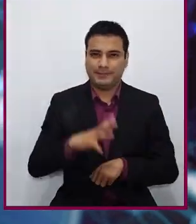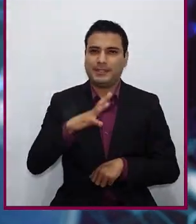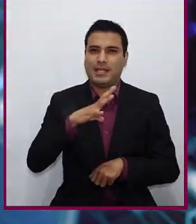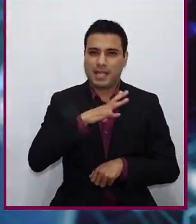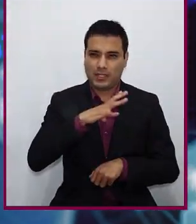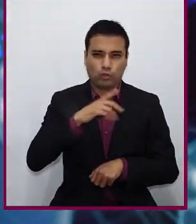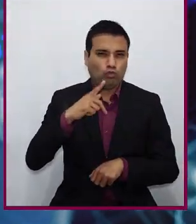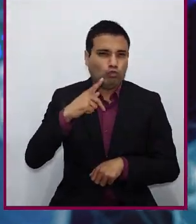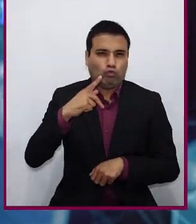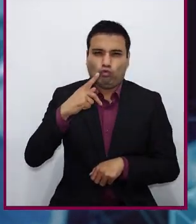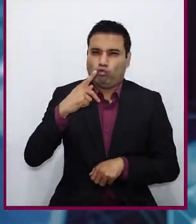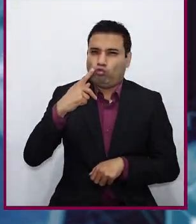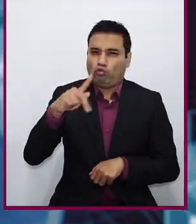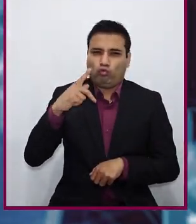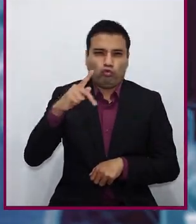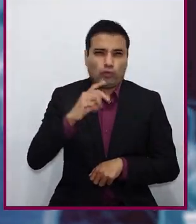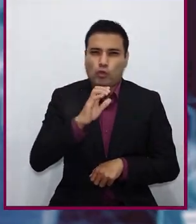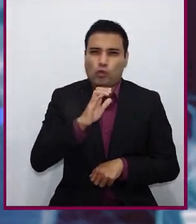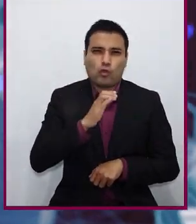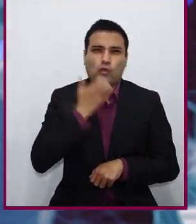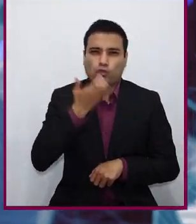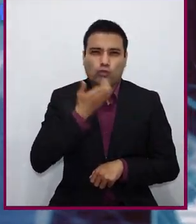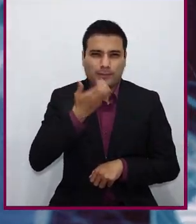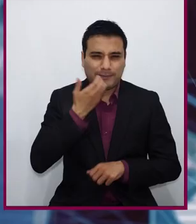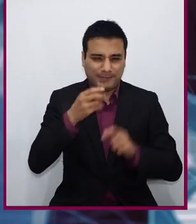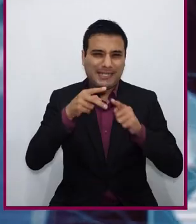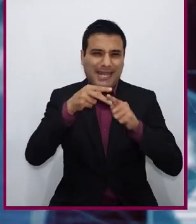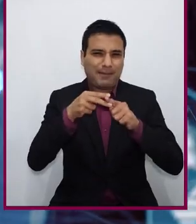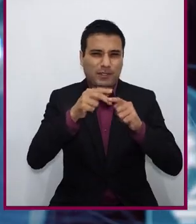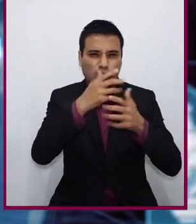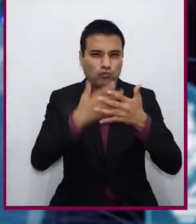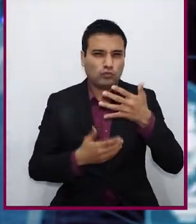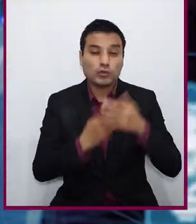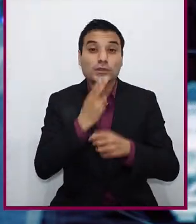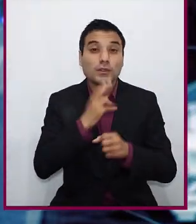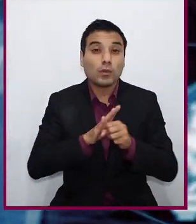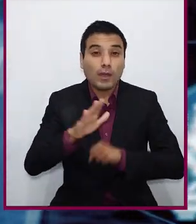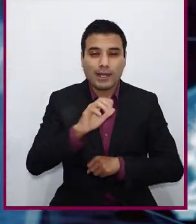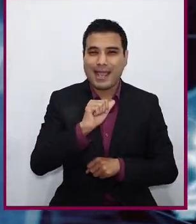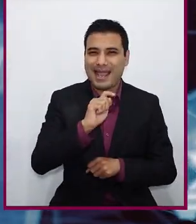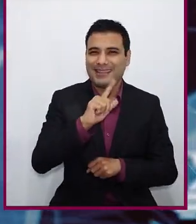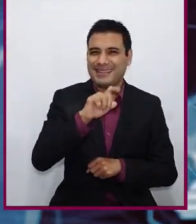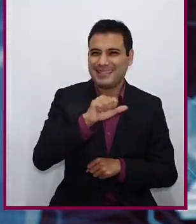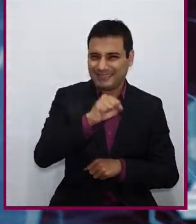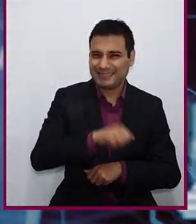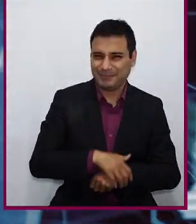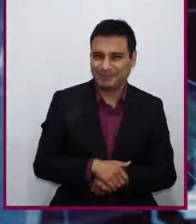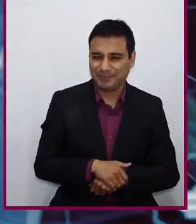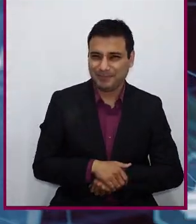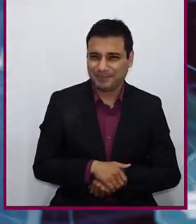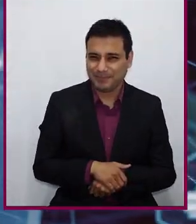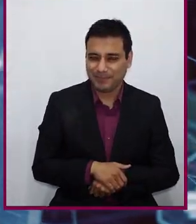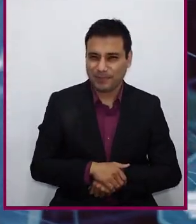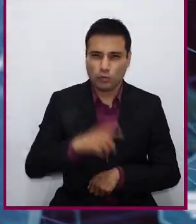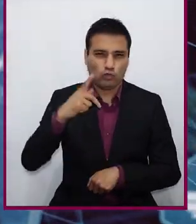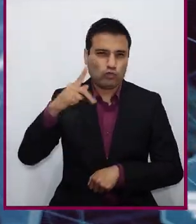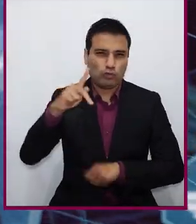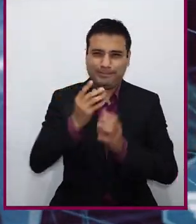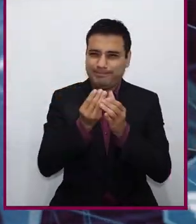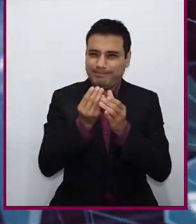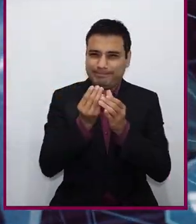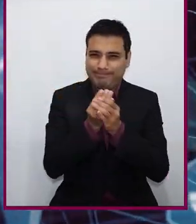basan en adwords y adur market y preston spark jining y lipsic que colaboran para evitar que sus sistemas se